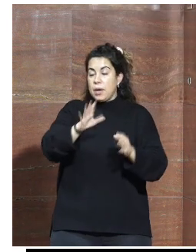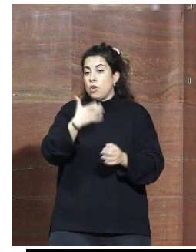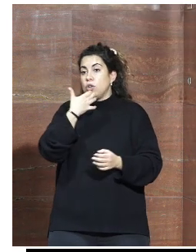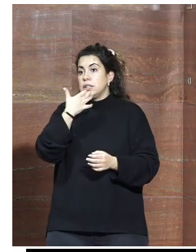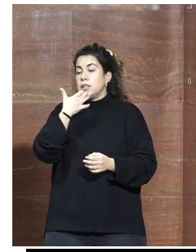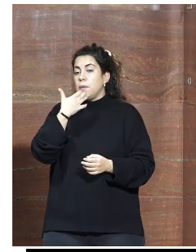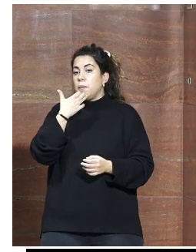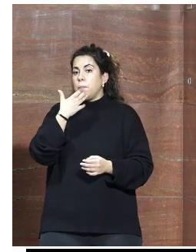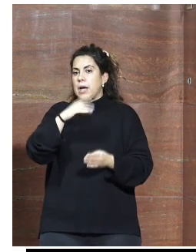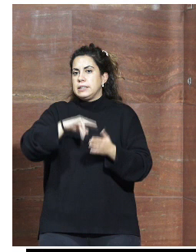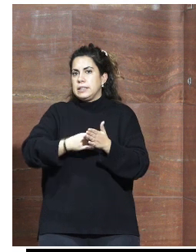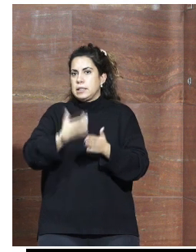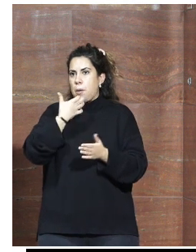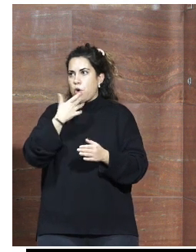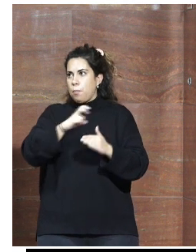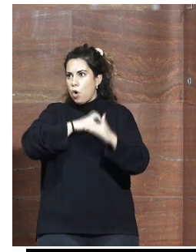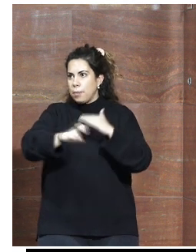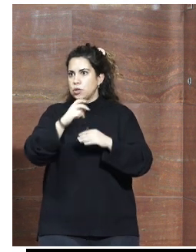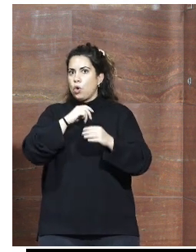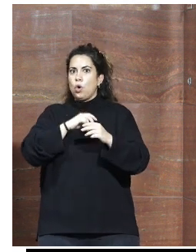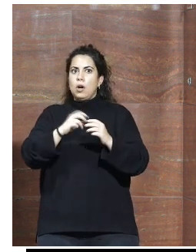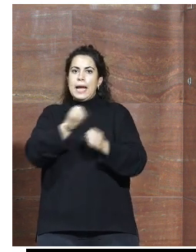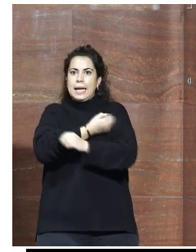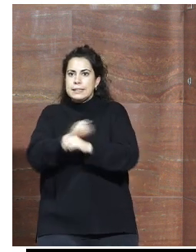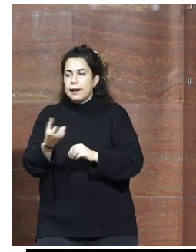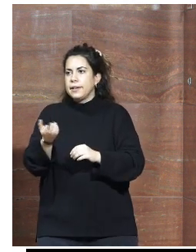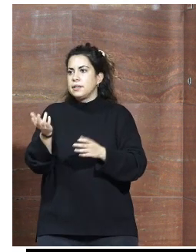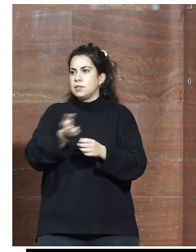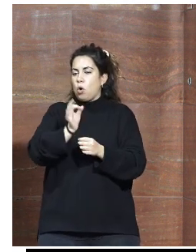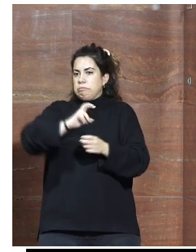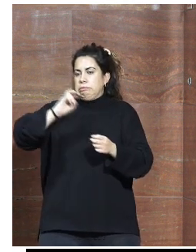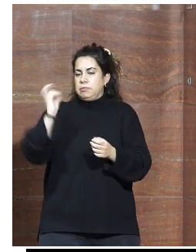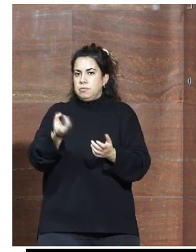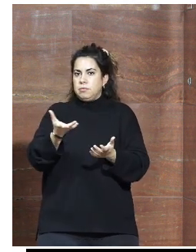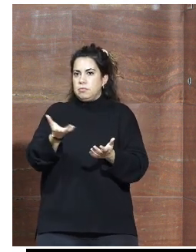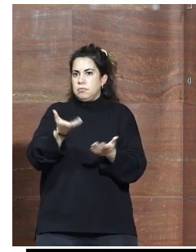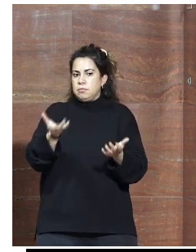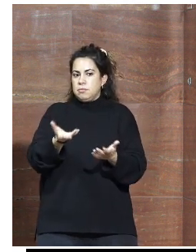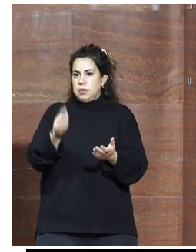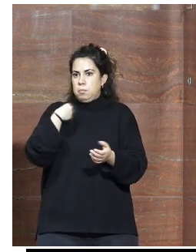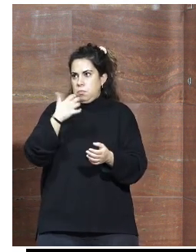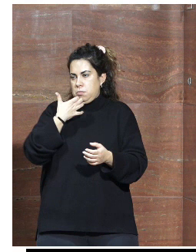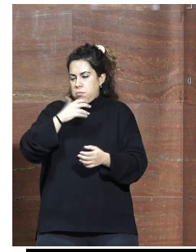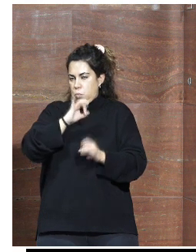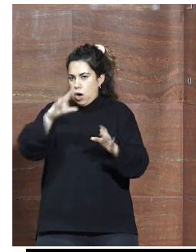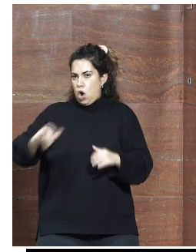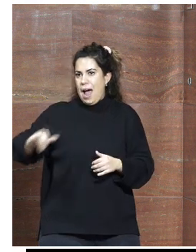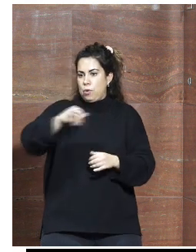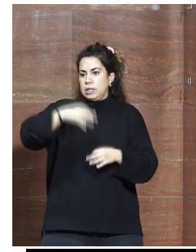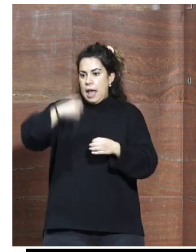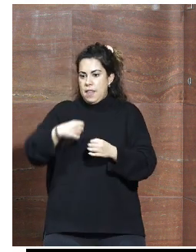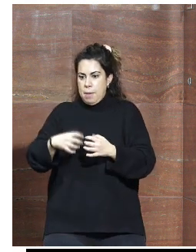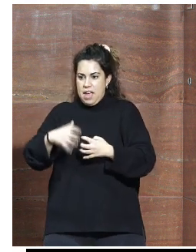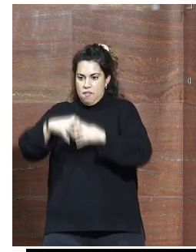sistema, como el metro, el tren, el que sea, por supuesto los aviones, pues tenemos un sistema construido,